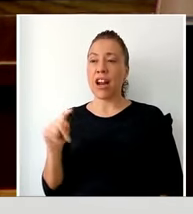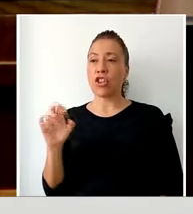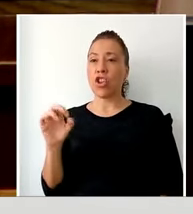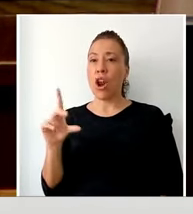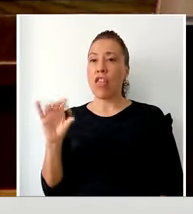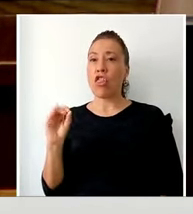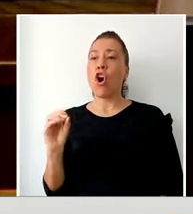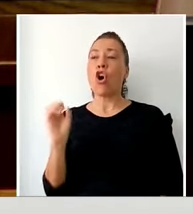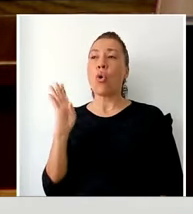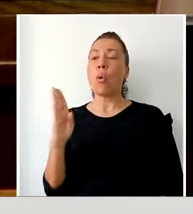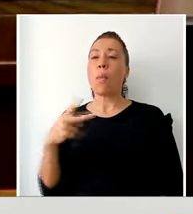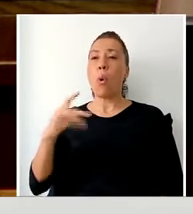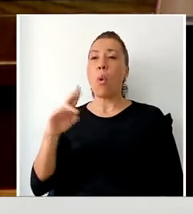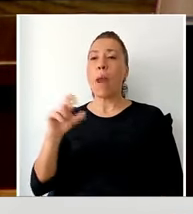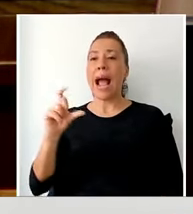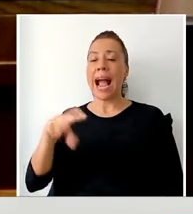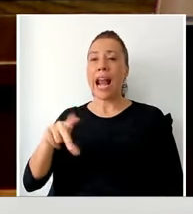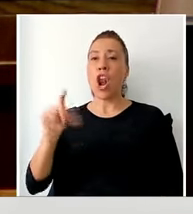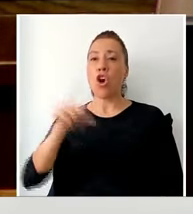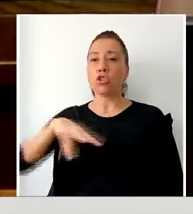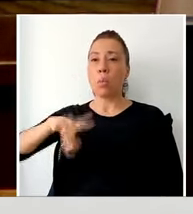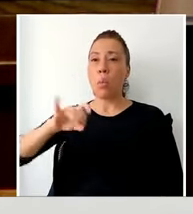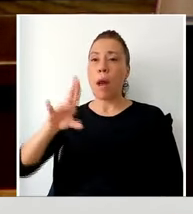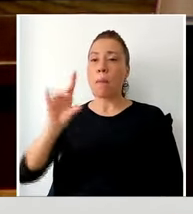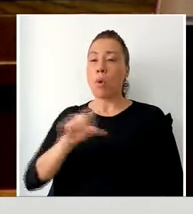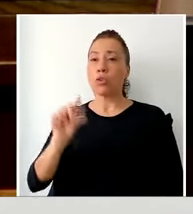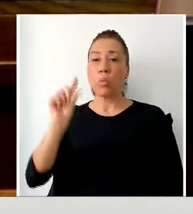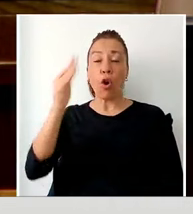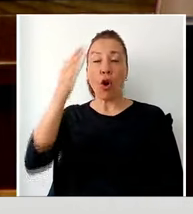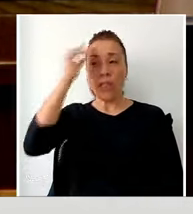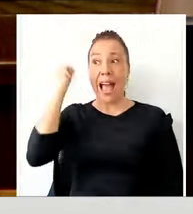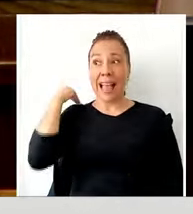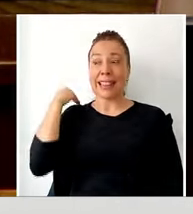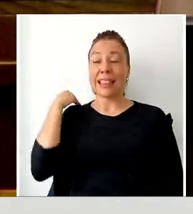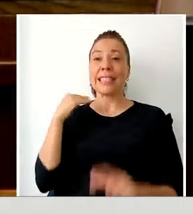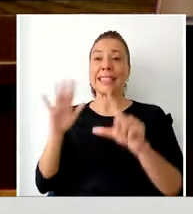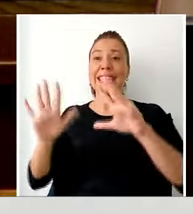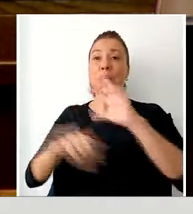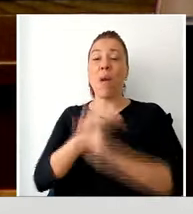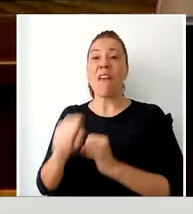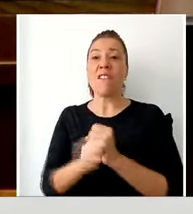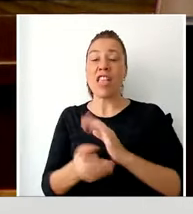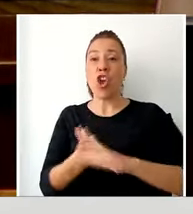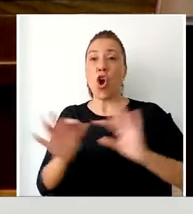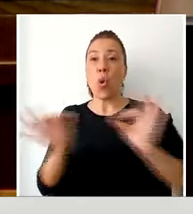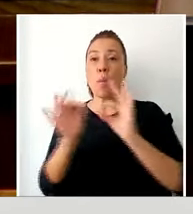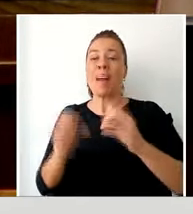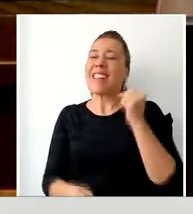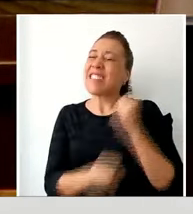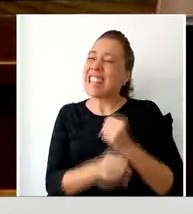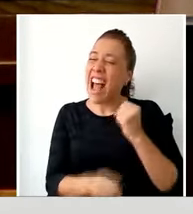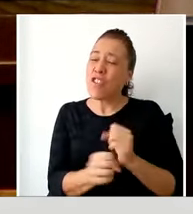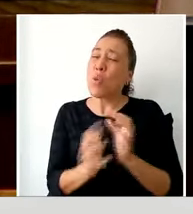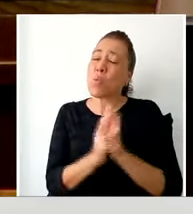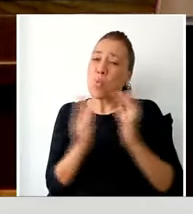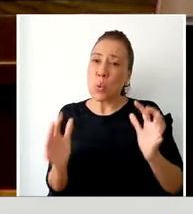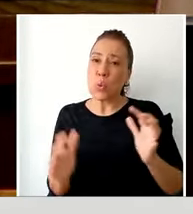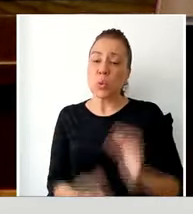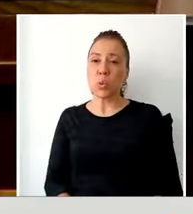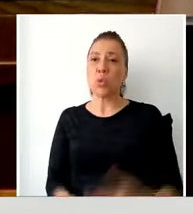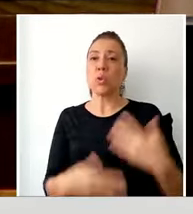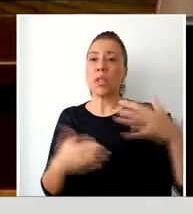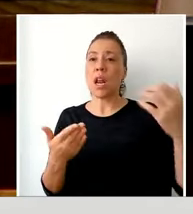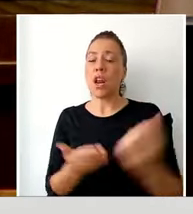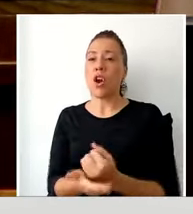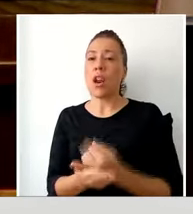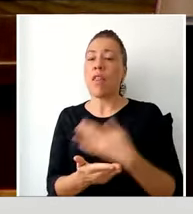de los muermos que pocos días atrás cumplieron 79 años y que con mucho trabajo han logrado darle prestigio